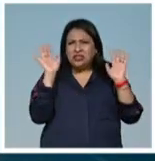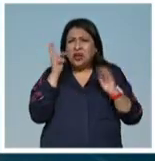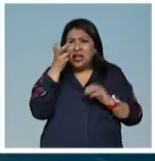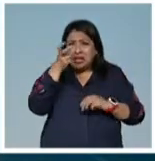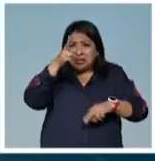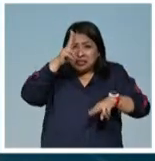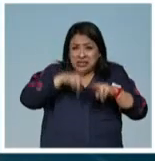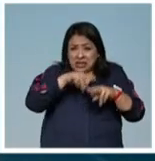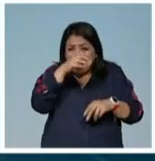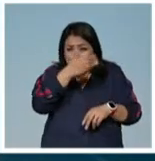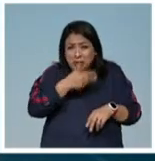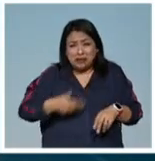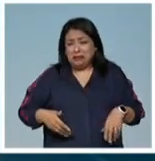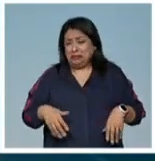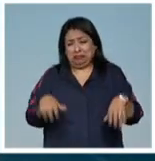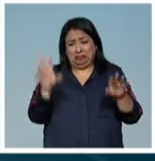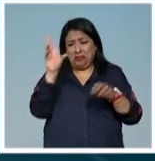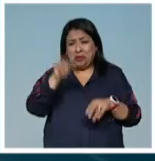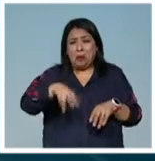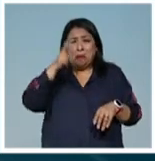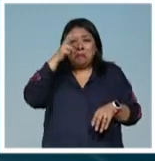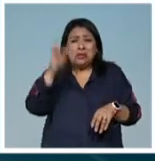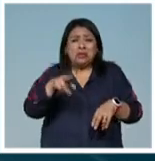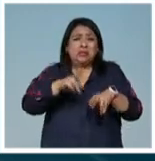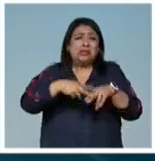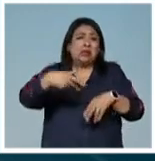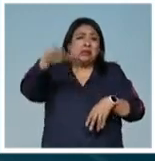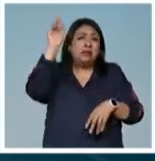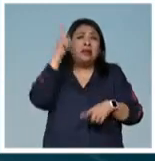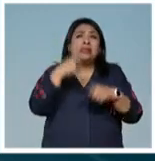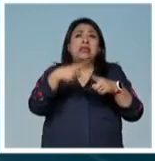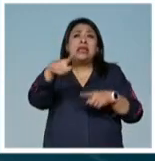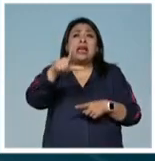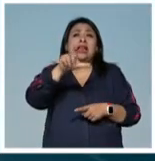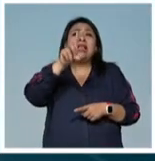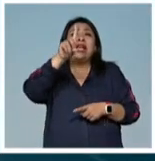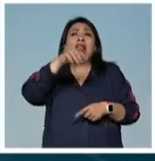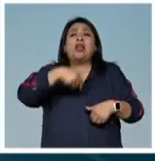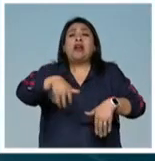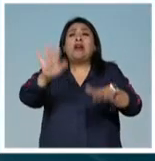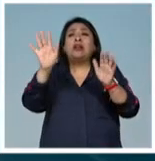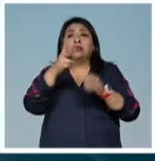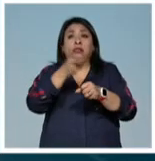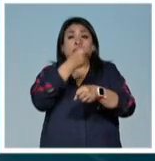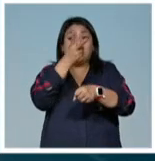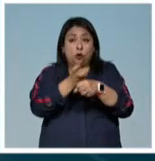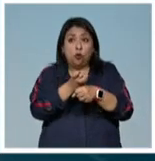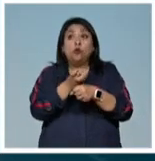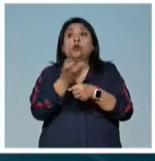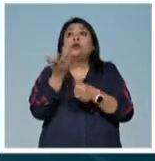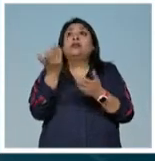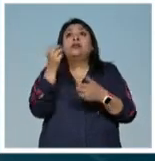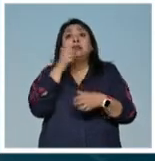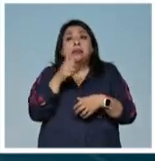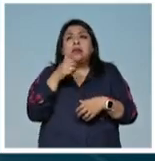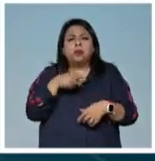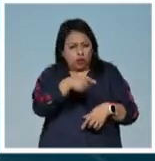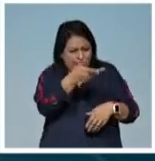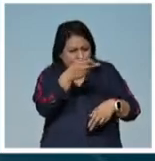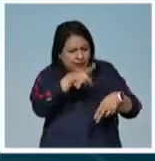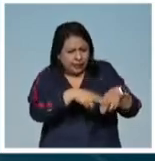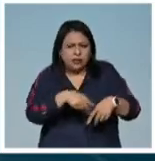silla presidencial, era la pinche silla de la época del Lerdo de Tejada que estaba por ahí rembada. Y segundo, todo el rato se la pasaban, siéntese usted